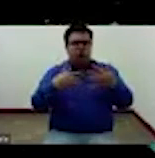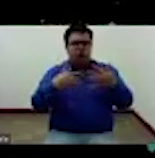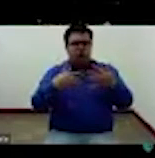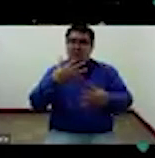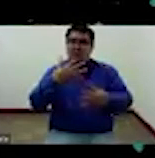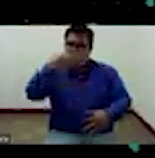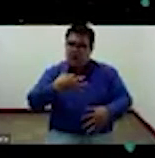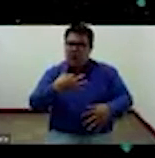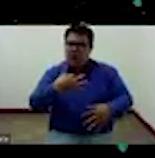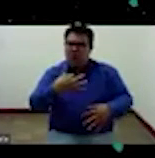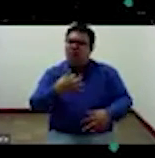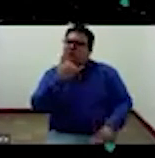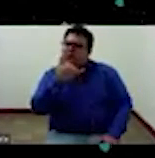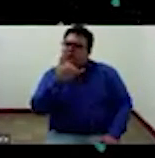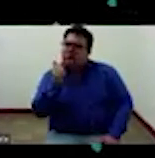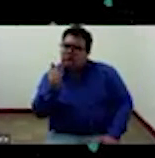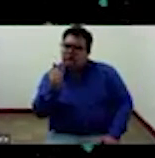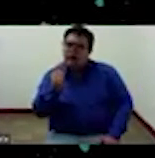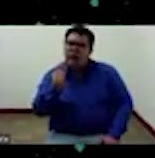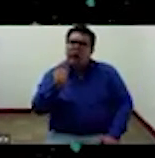su protofonógrafo,